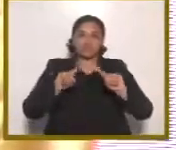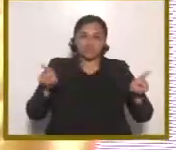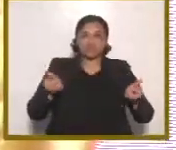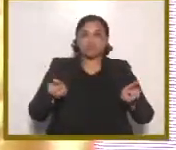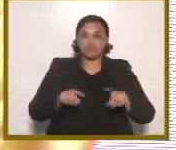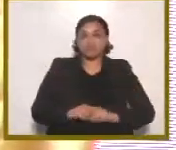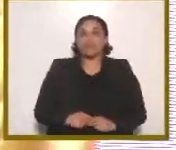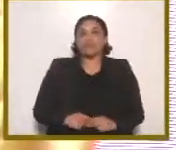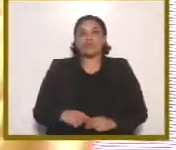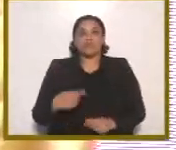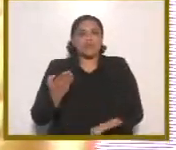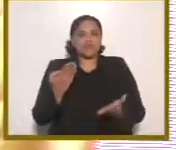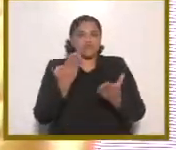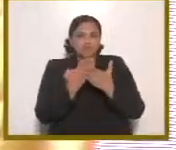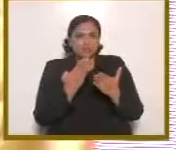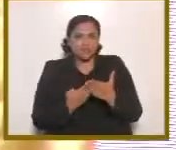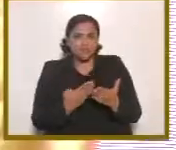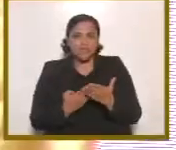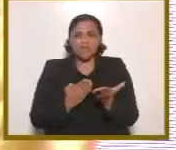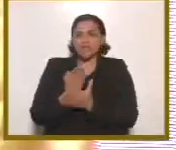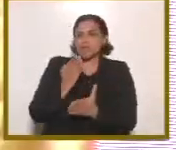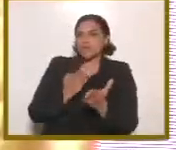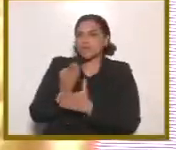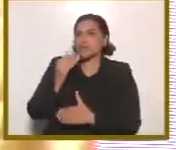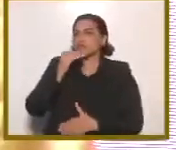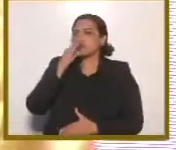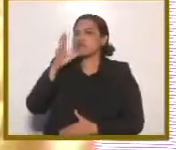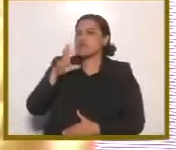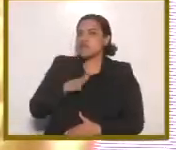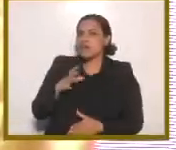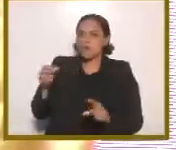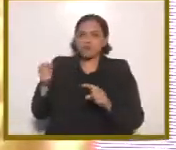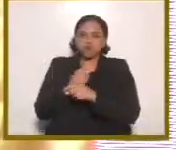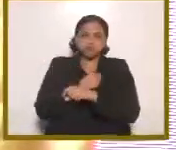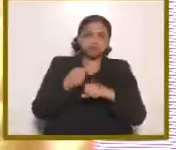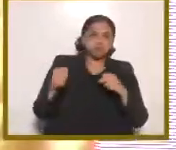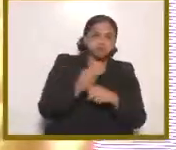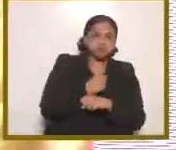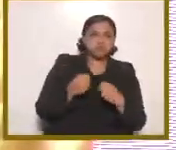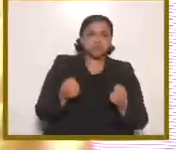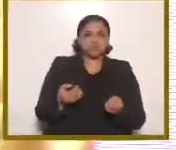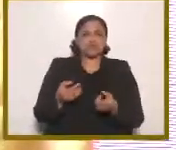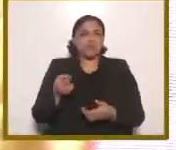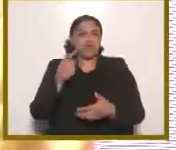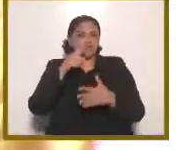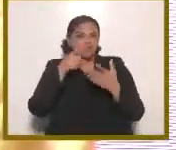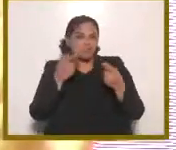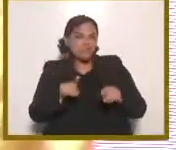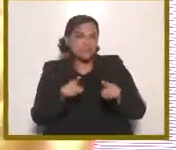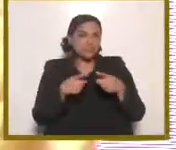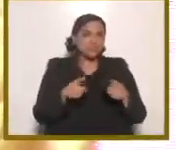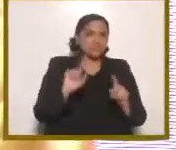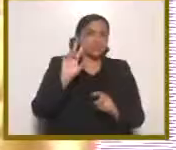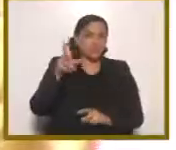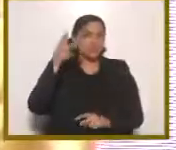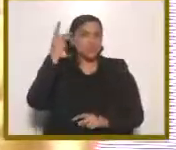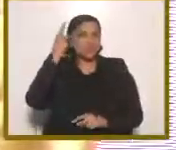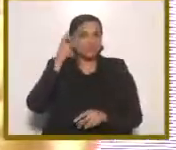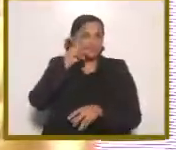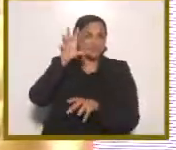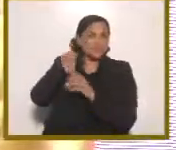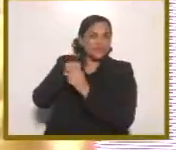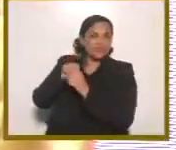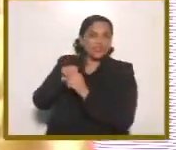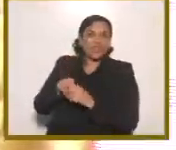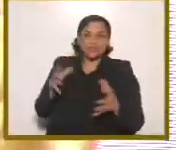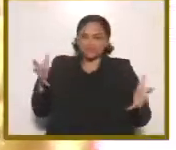Concientizar en materia de los derechos de las mujeres y las diversas formas de violencia que ocurren en el ejercicio de la política. Alentar